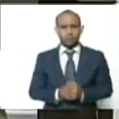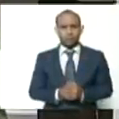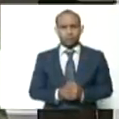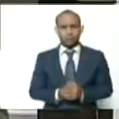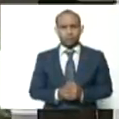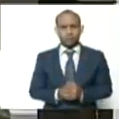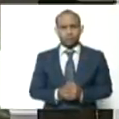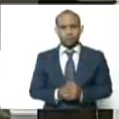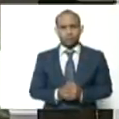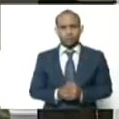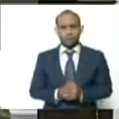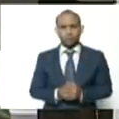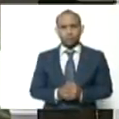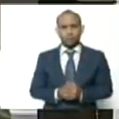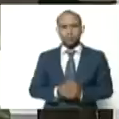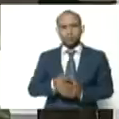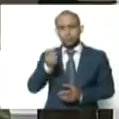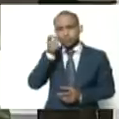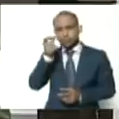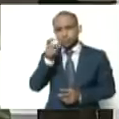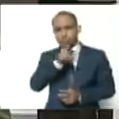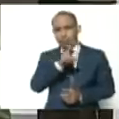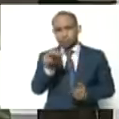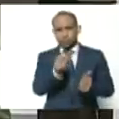Almirante en jefa, le corresponde a usted como ministra